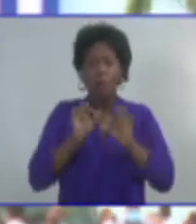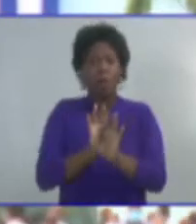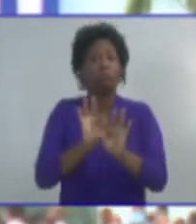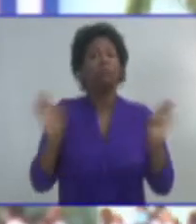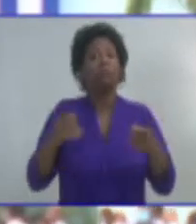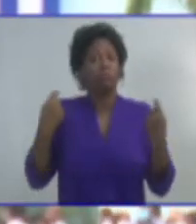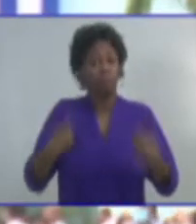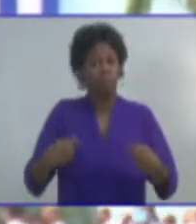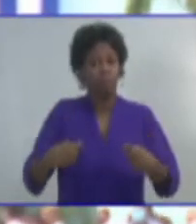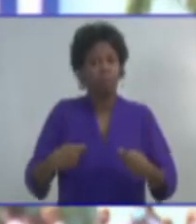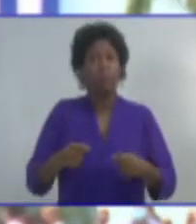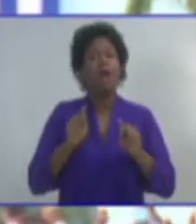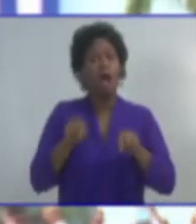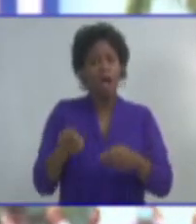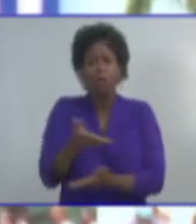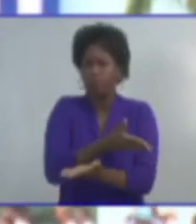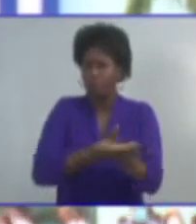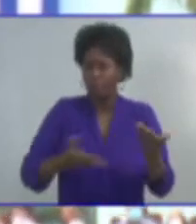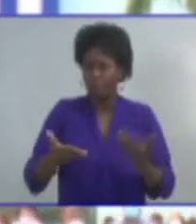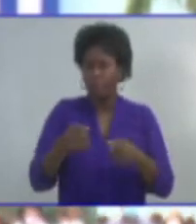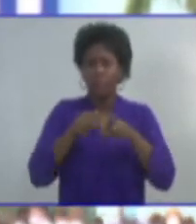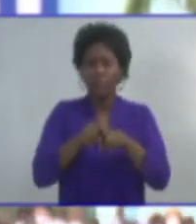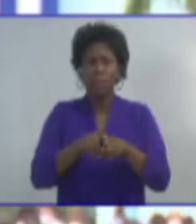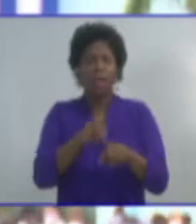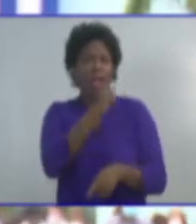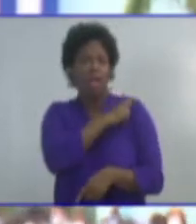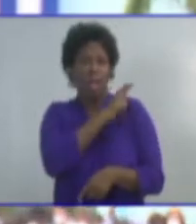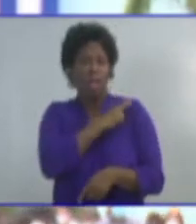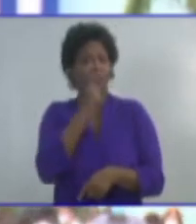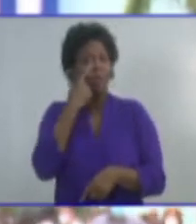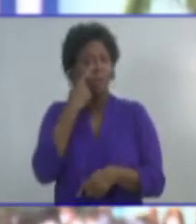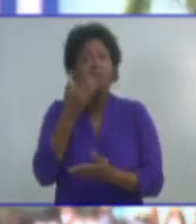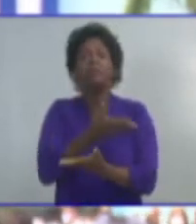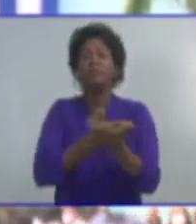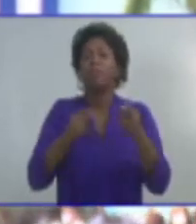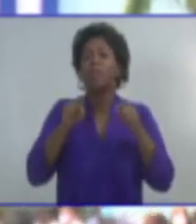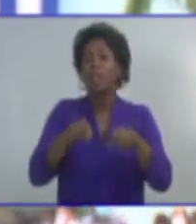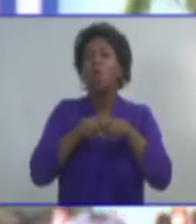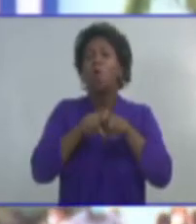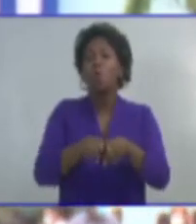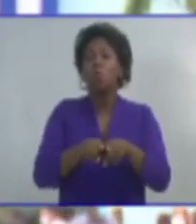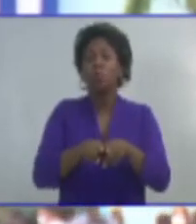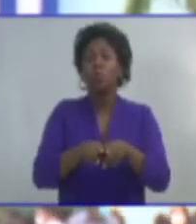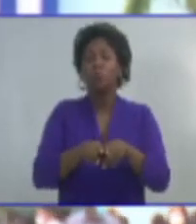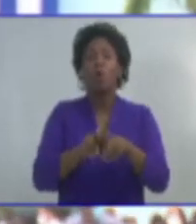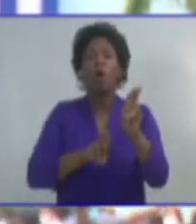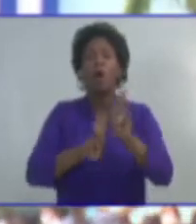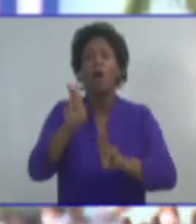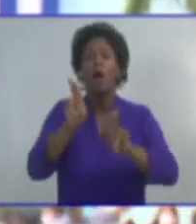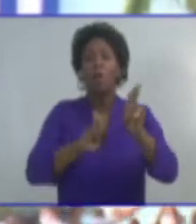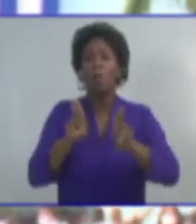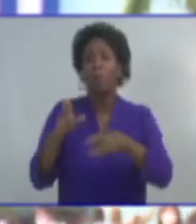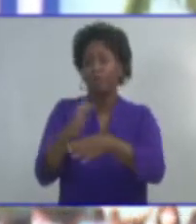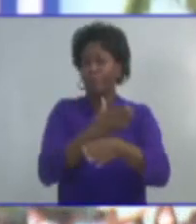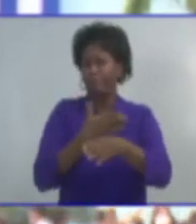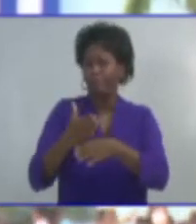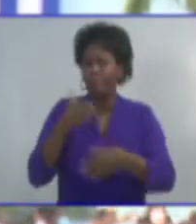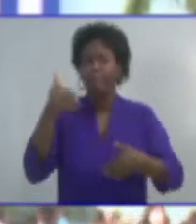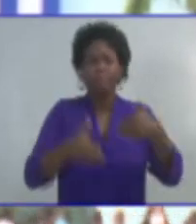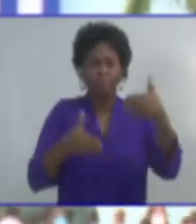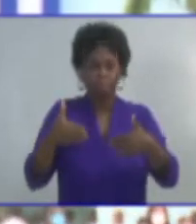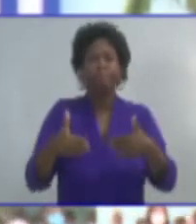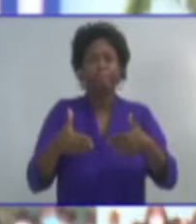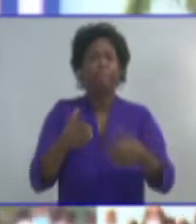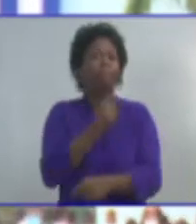de los intercambios, las máximas autoridades políticas y gubernamentales de nuestro territorio convidaron a los participantes del proceso